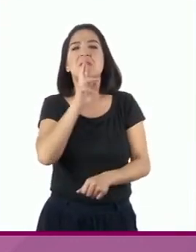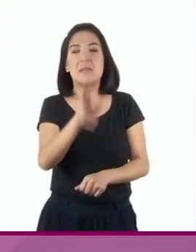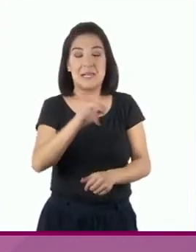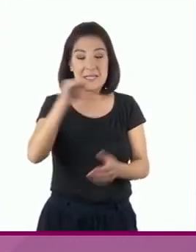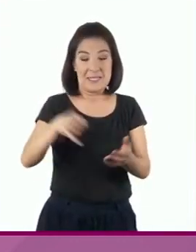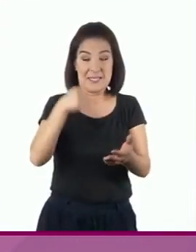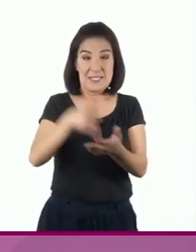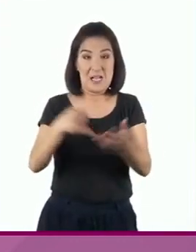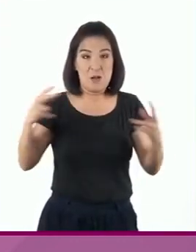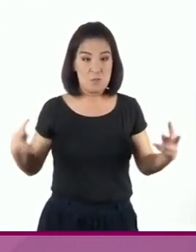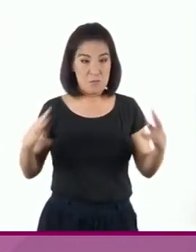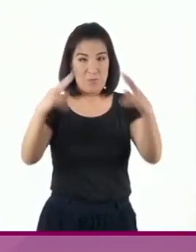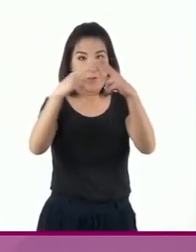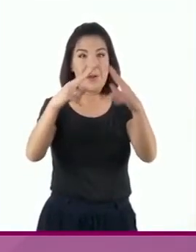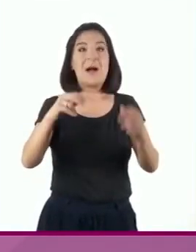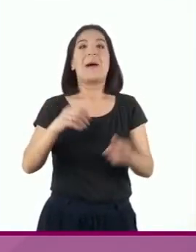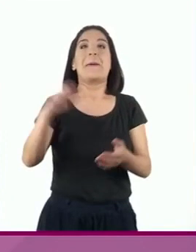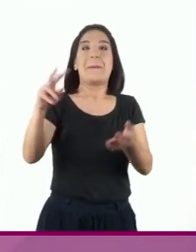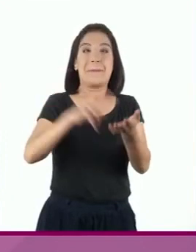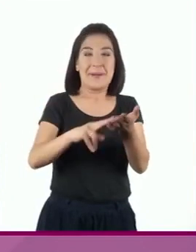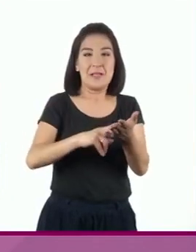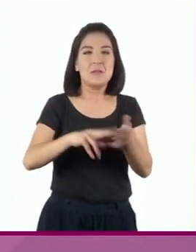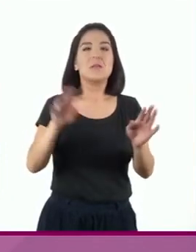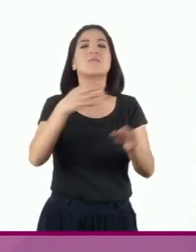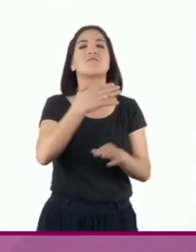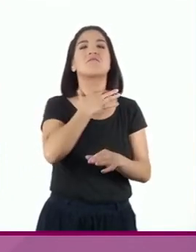pantalla. Centren su atención en el caparazón.